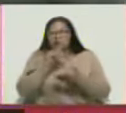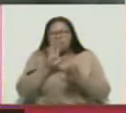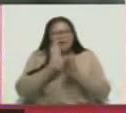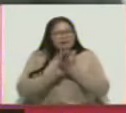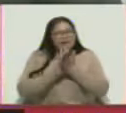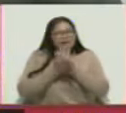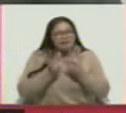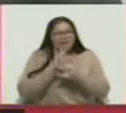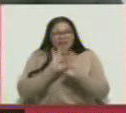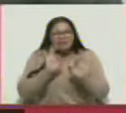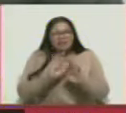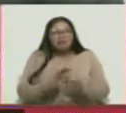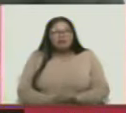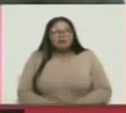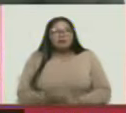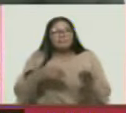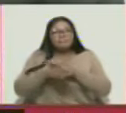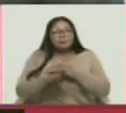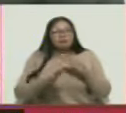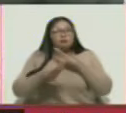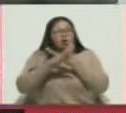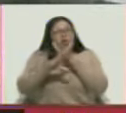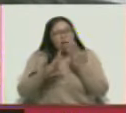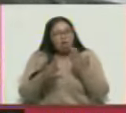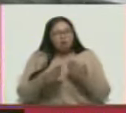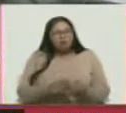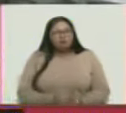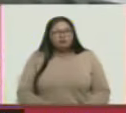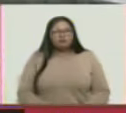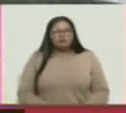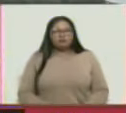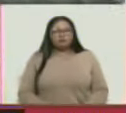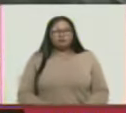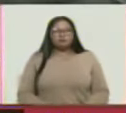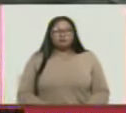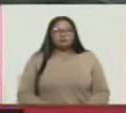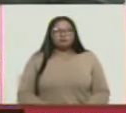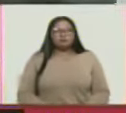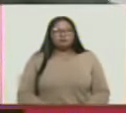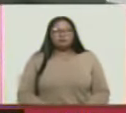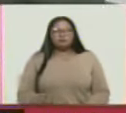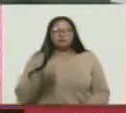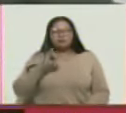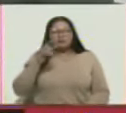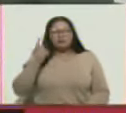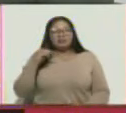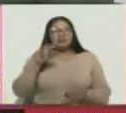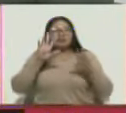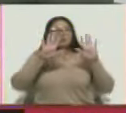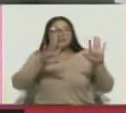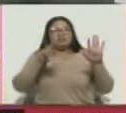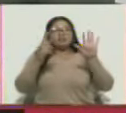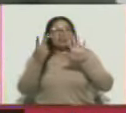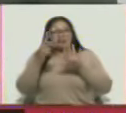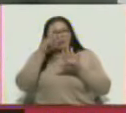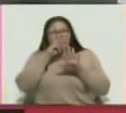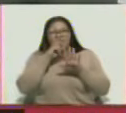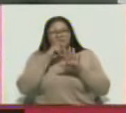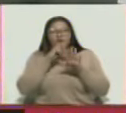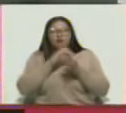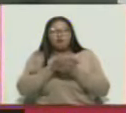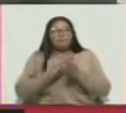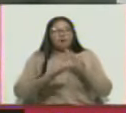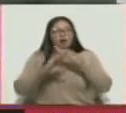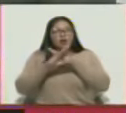pasos fronterizos están cerrados. La Franja de Gaza lleva 17 años bloqueada por aire,